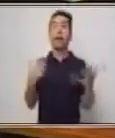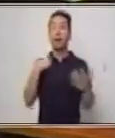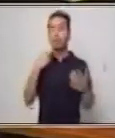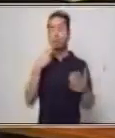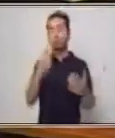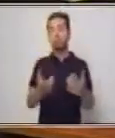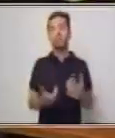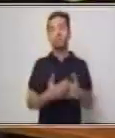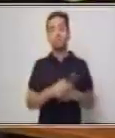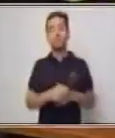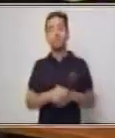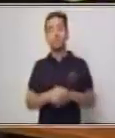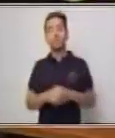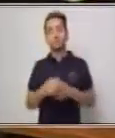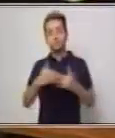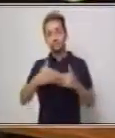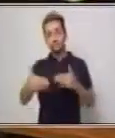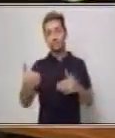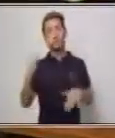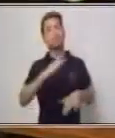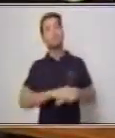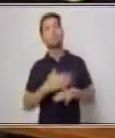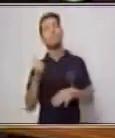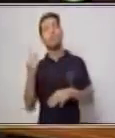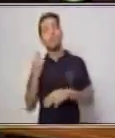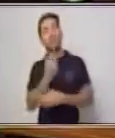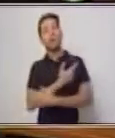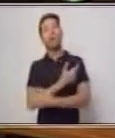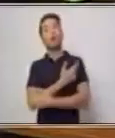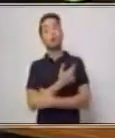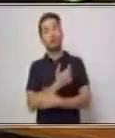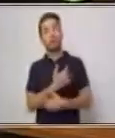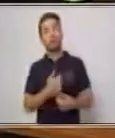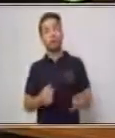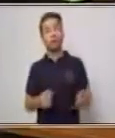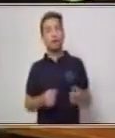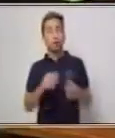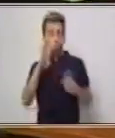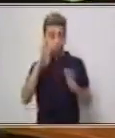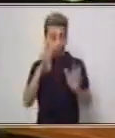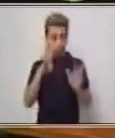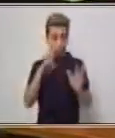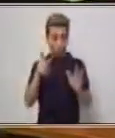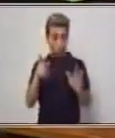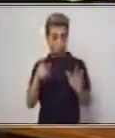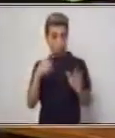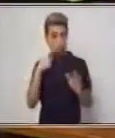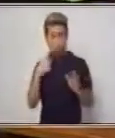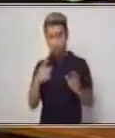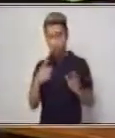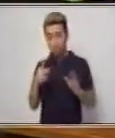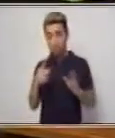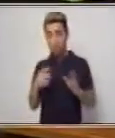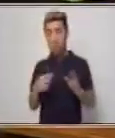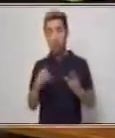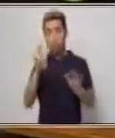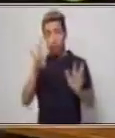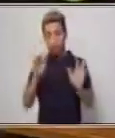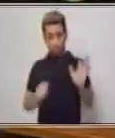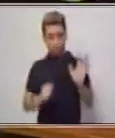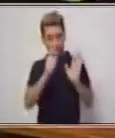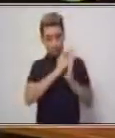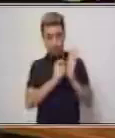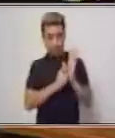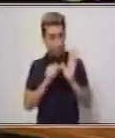mencionar qué es lo que sigue acá. Por ejemplo, ¿el número 4 será primo o compuesto? Perdón, ¿será múltiplo o